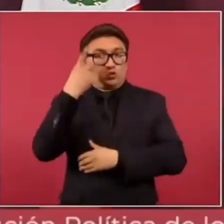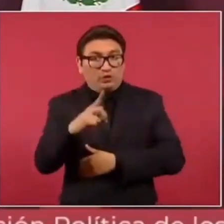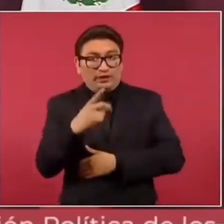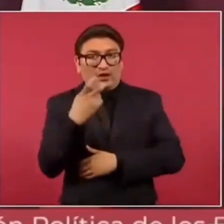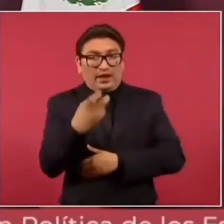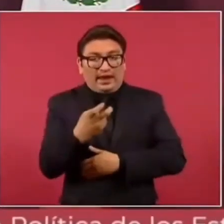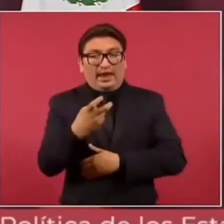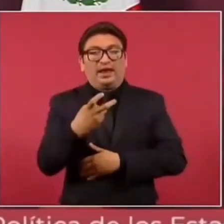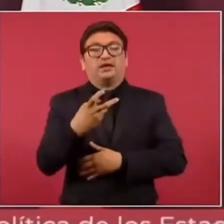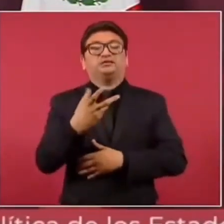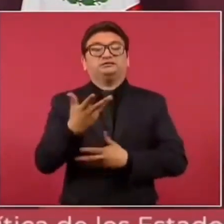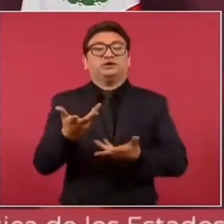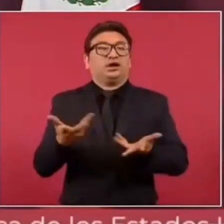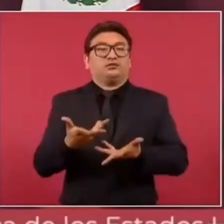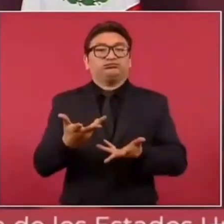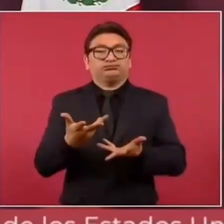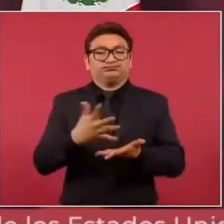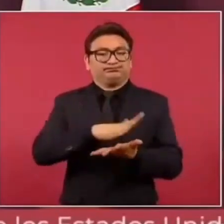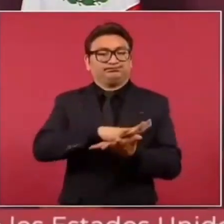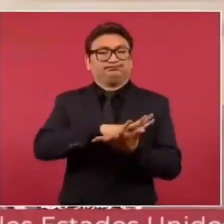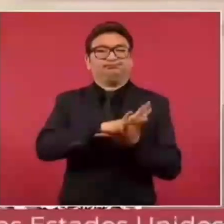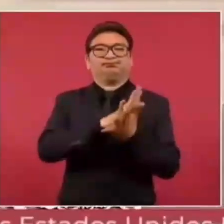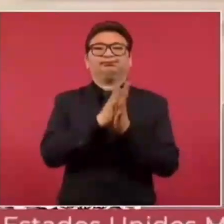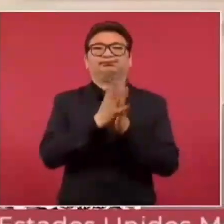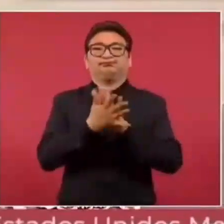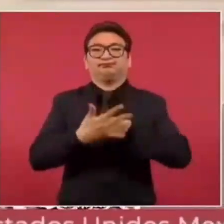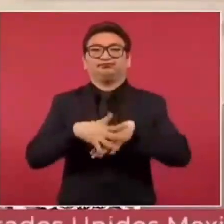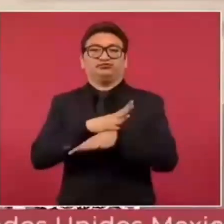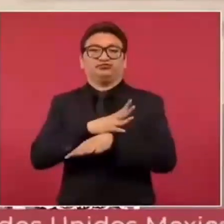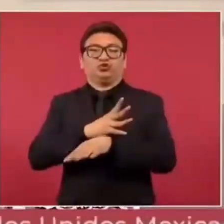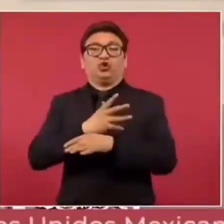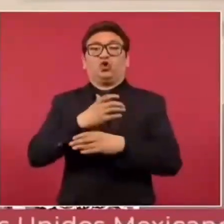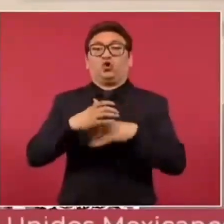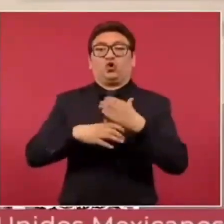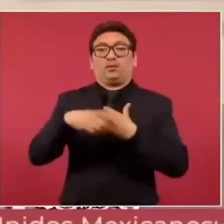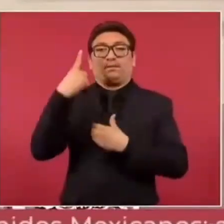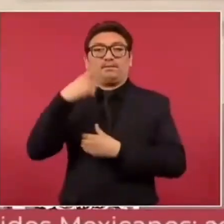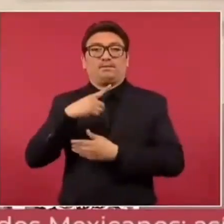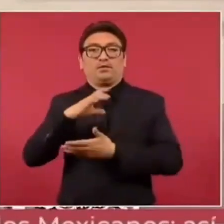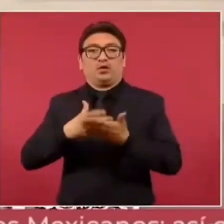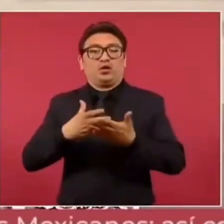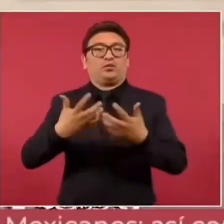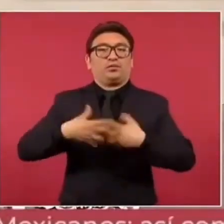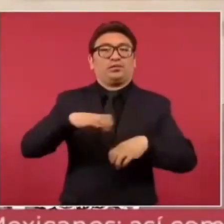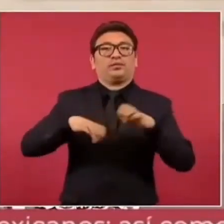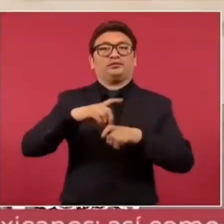los convirtieron en bienes privados. Bueno,